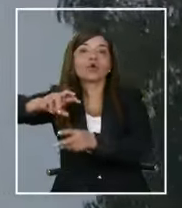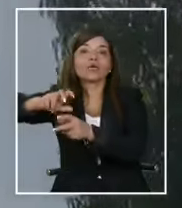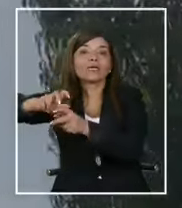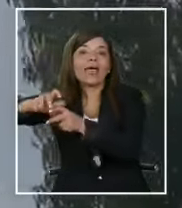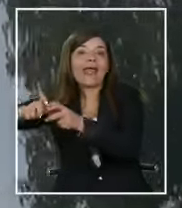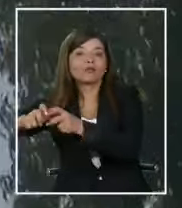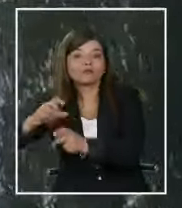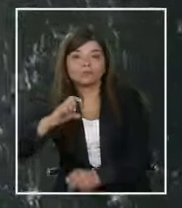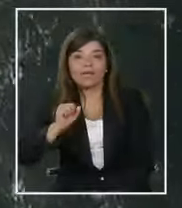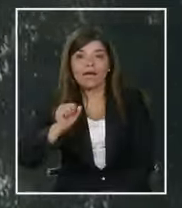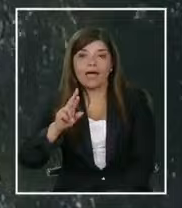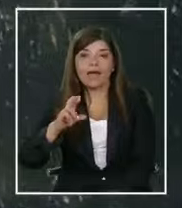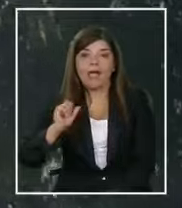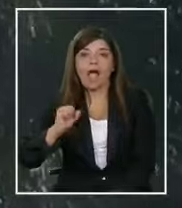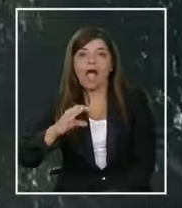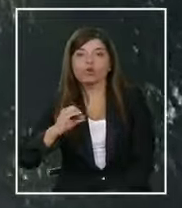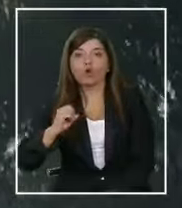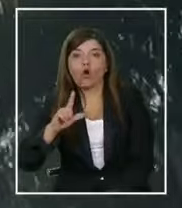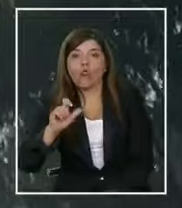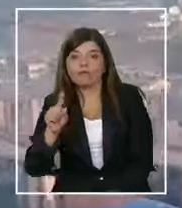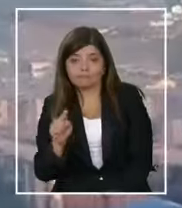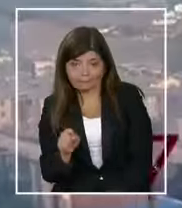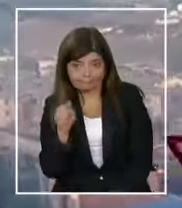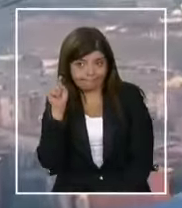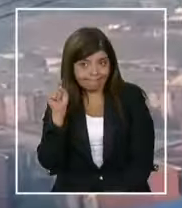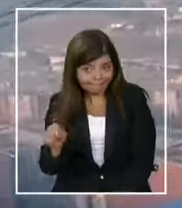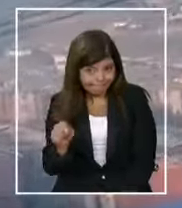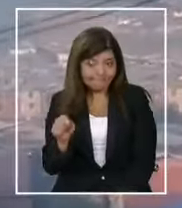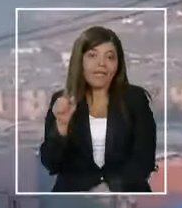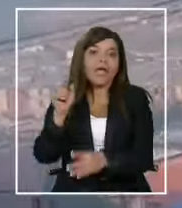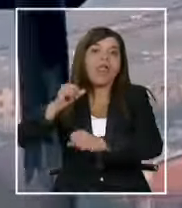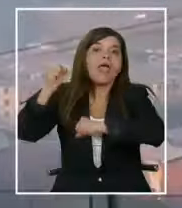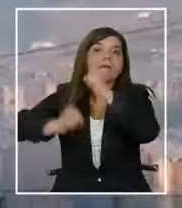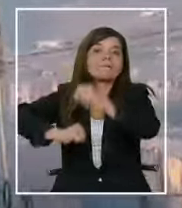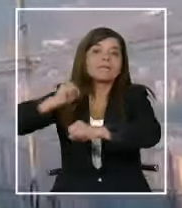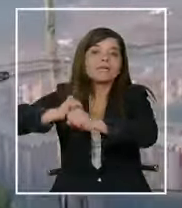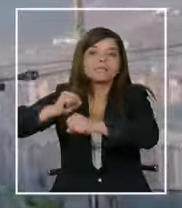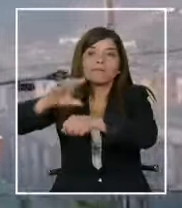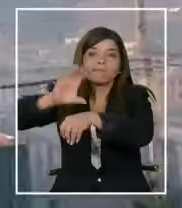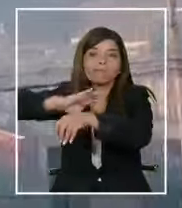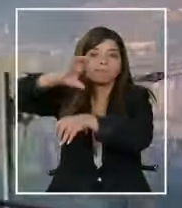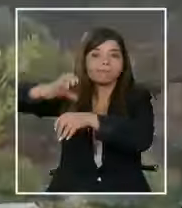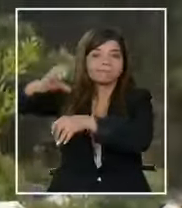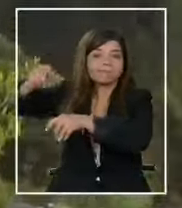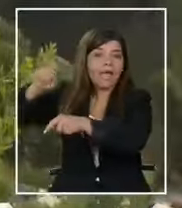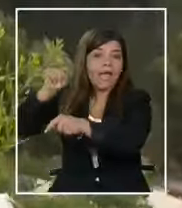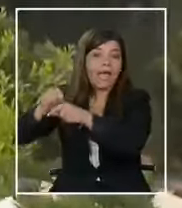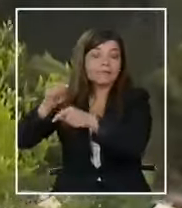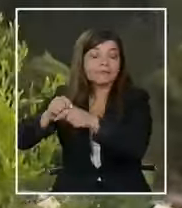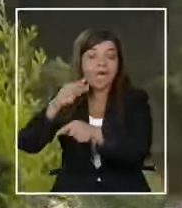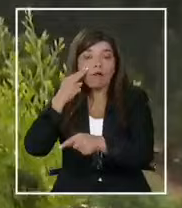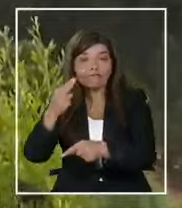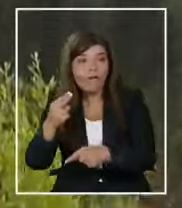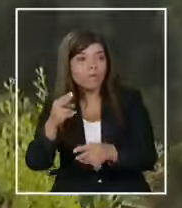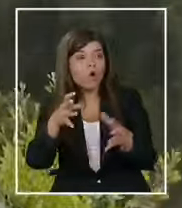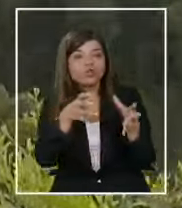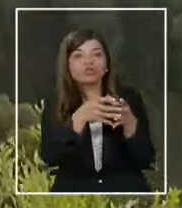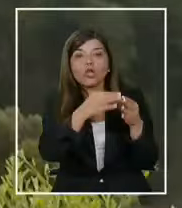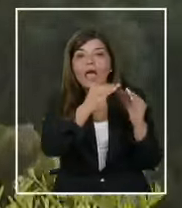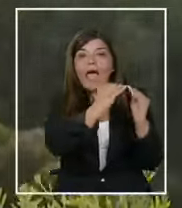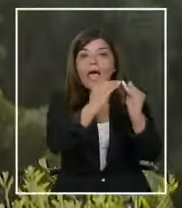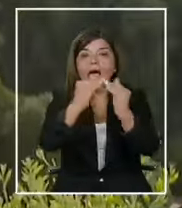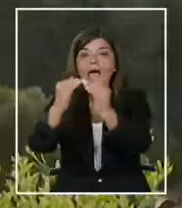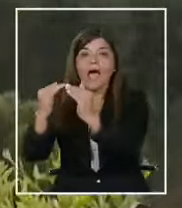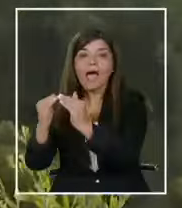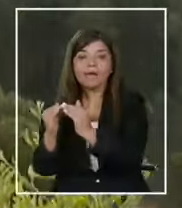afectado. Vamos a mostrar en vivo a esta hora de la tarde parte de cómo se ubica esta situación. Lo vemos acá, la población,